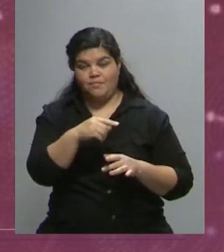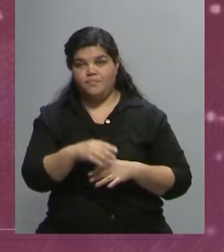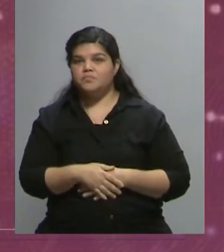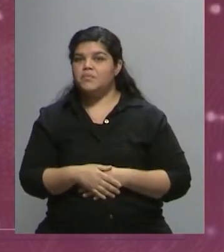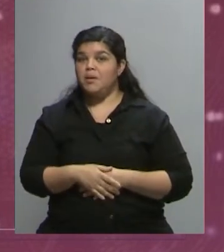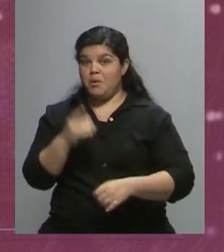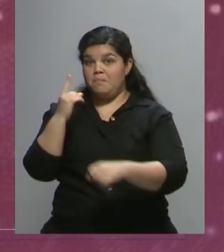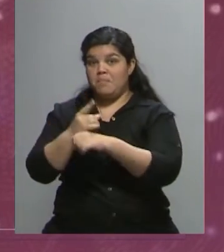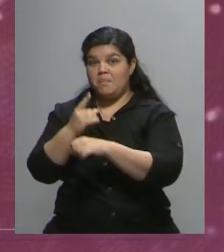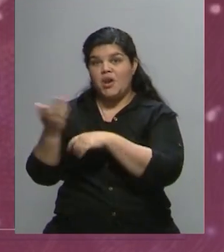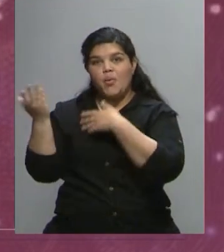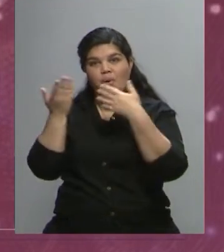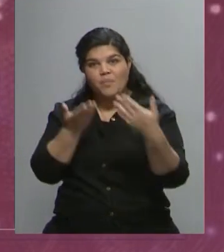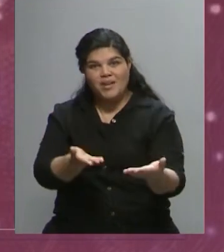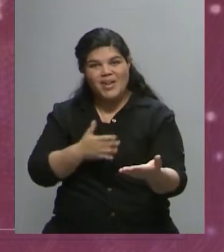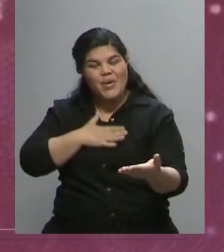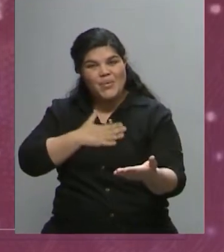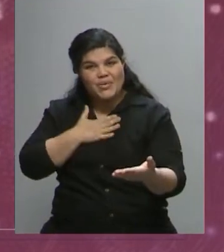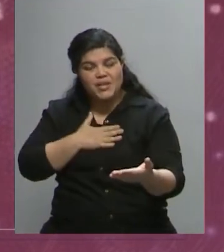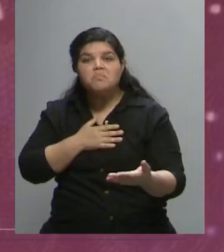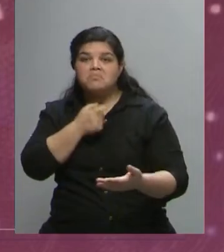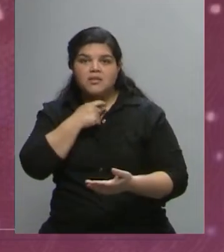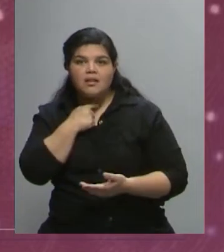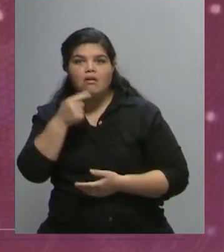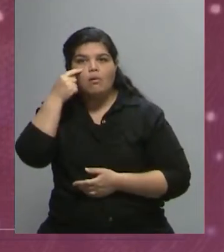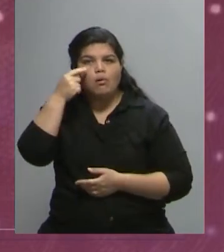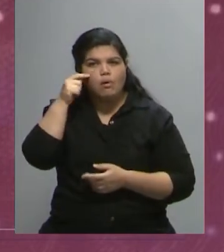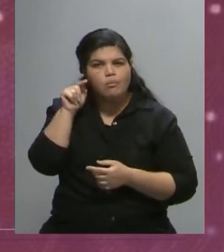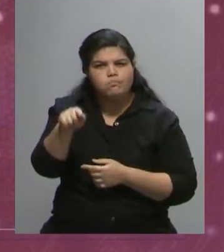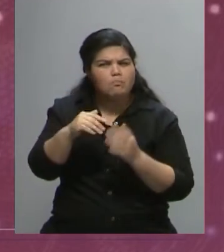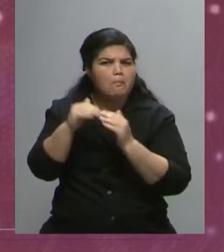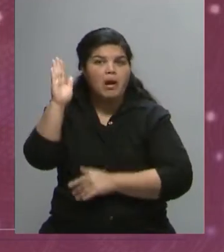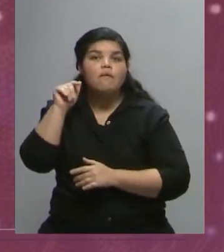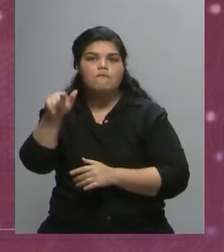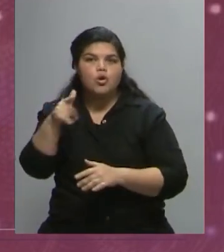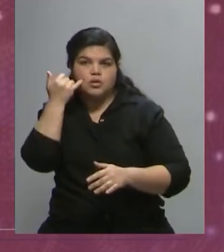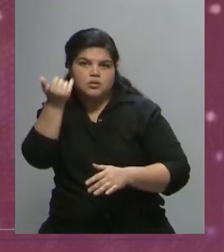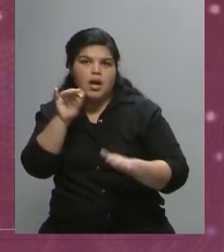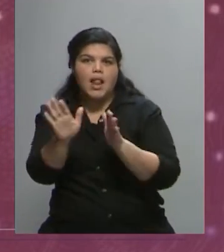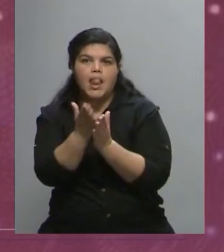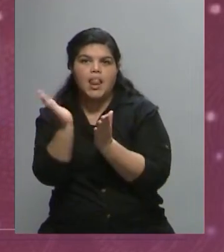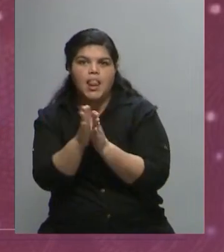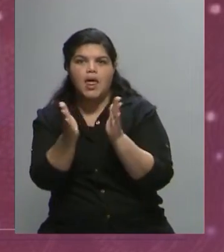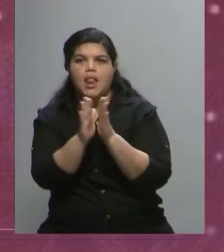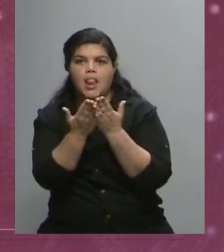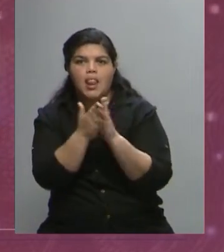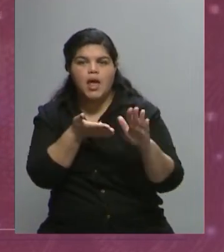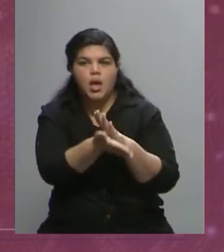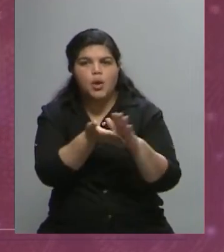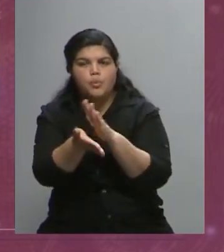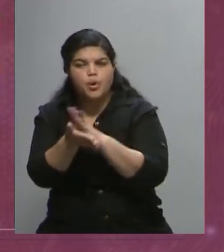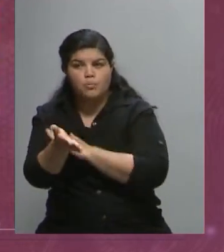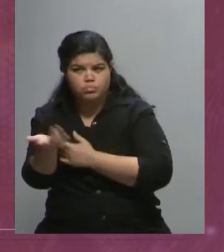Mendoza, primero eso, y segundo, bueno, si queremos saber más de Big Data, vos tenés también publicaciones, ¿no? Libros en relación a este tema. Contanos un poquito de